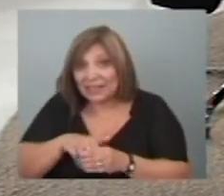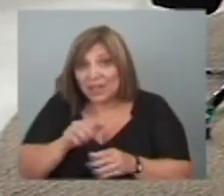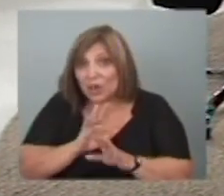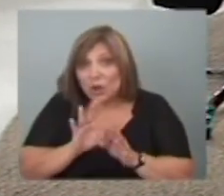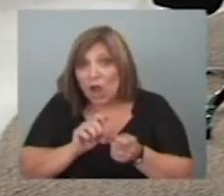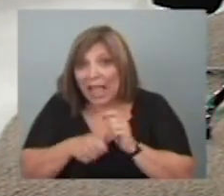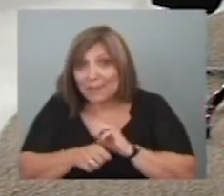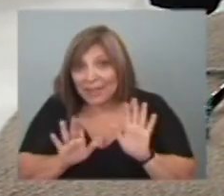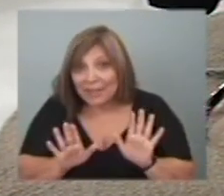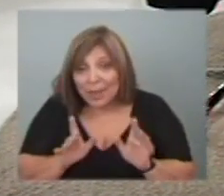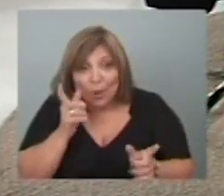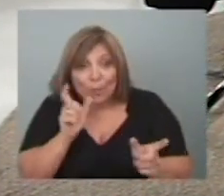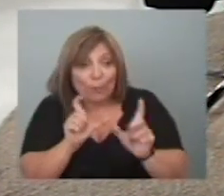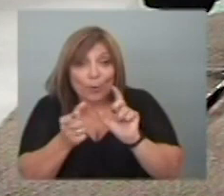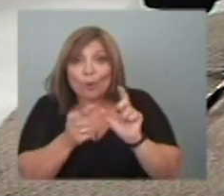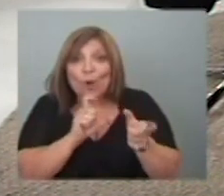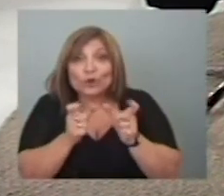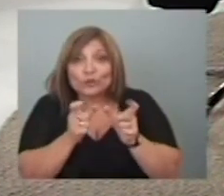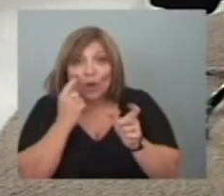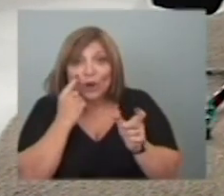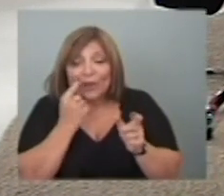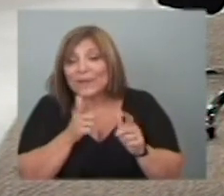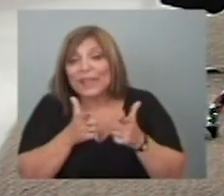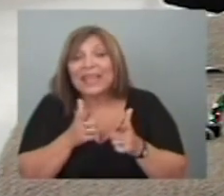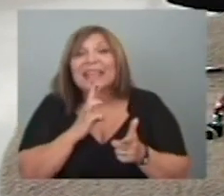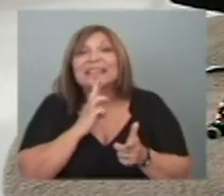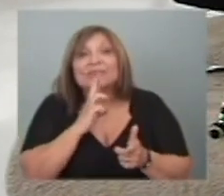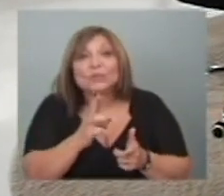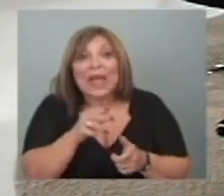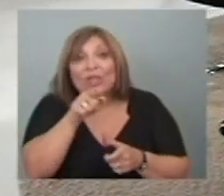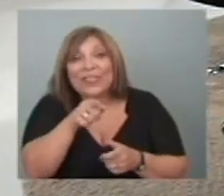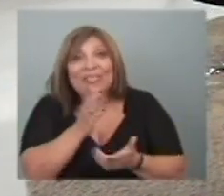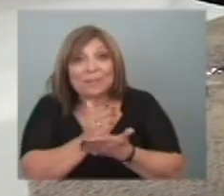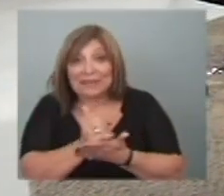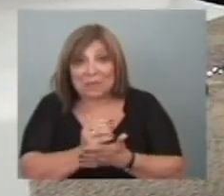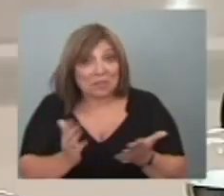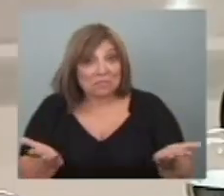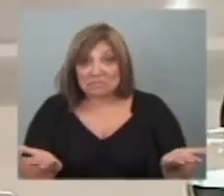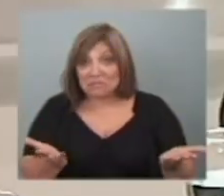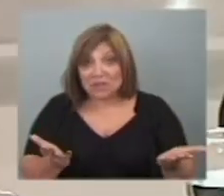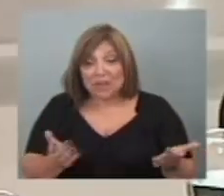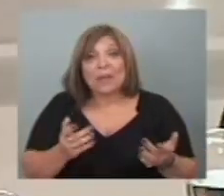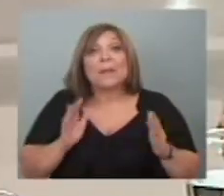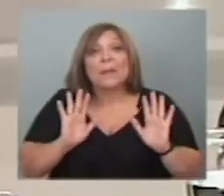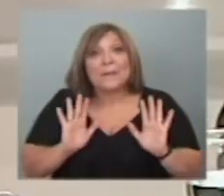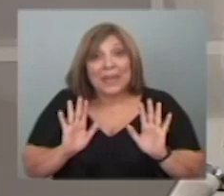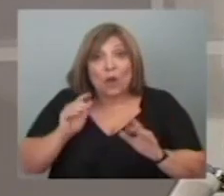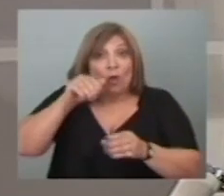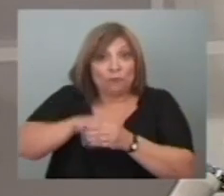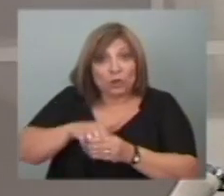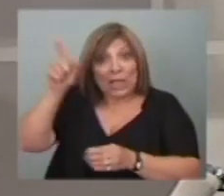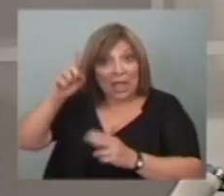alteraría proporcionalmente el resultado de ese departamento. Entonces, pero sobre todo esto. Y vota en